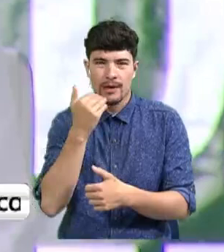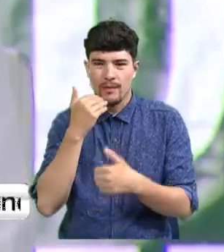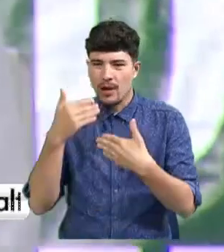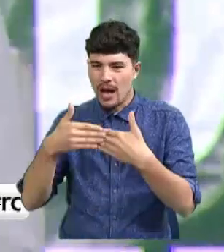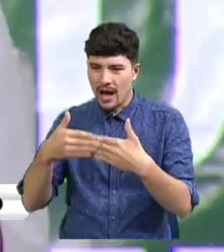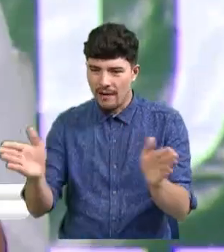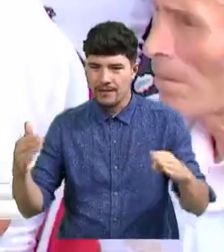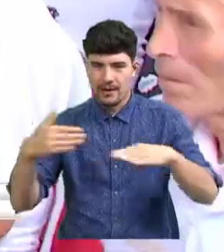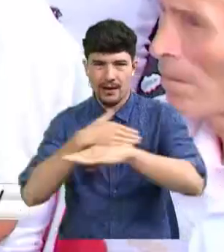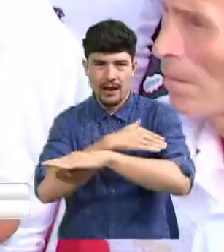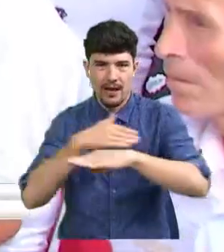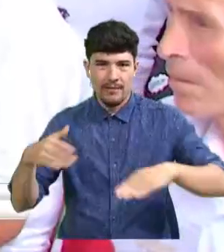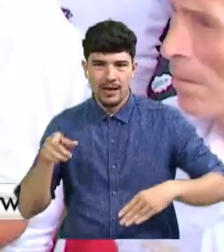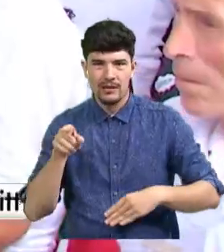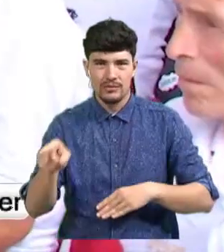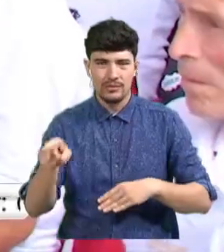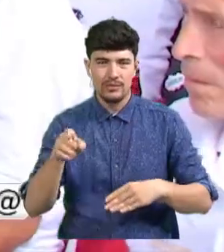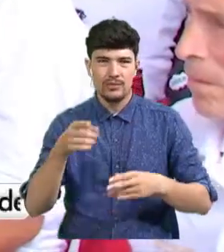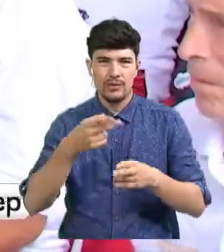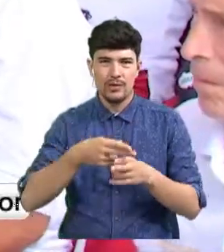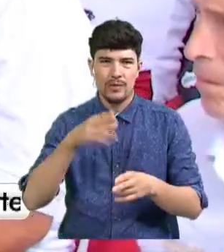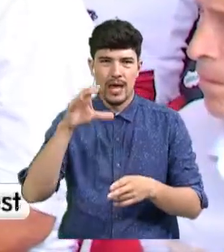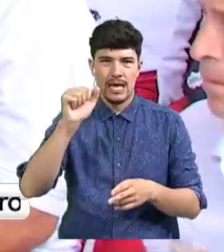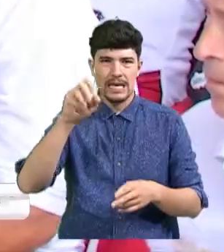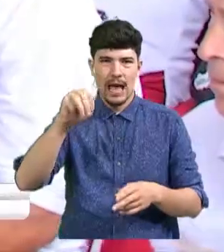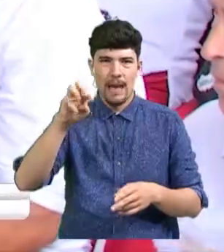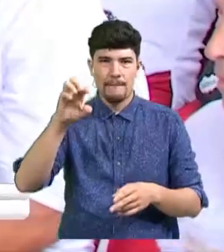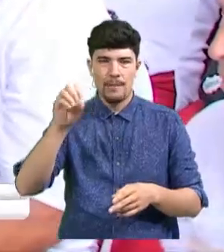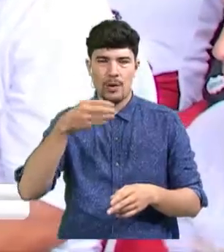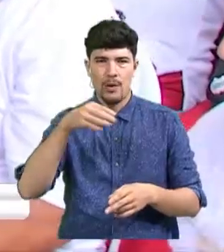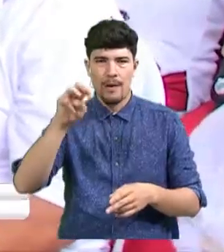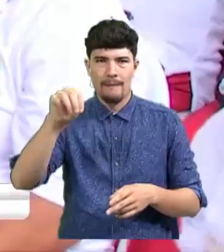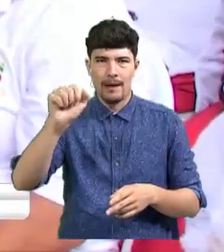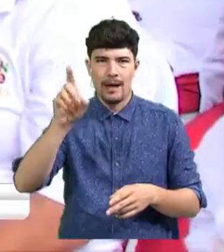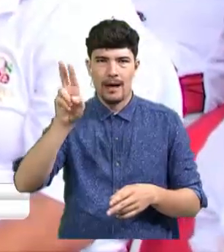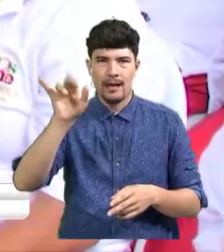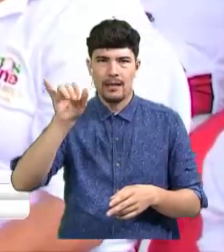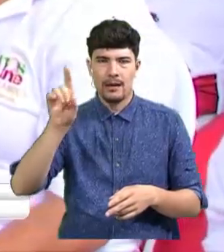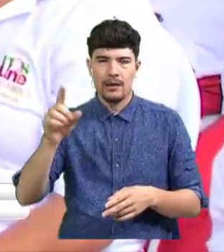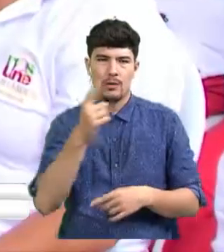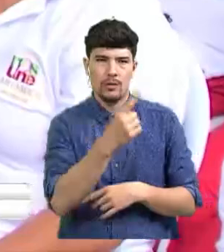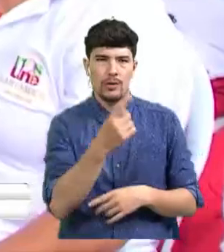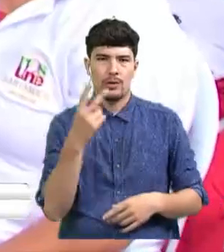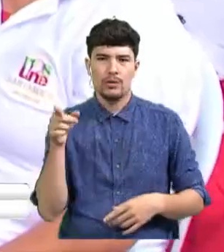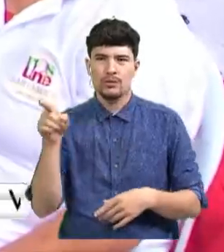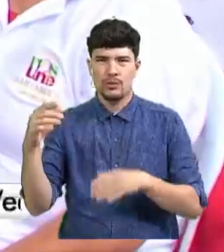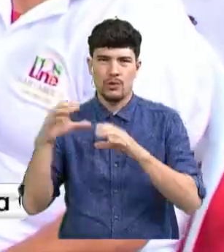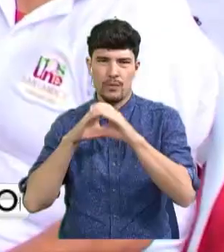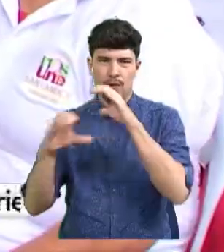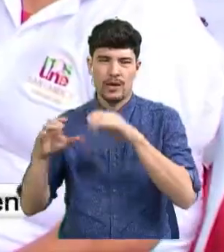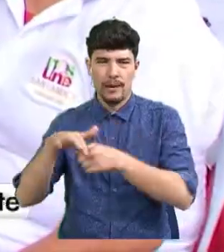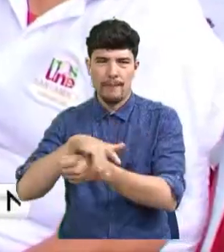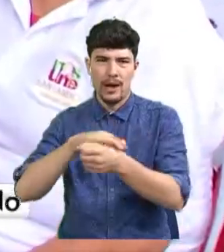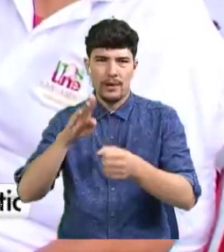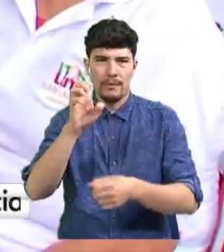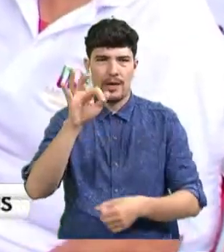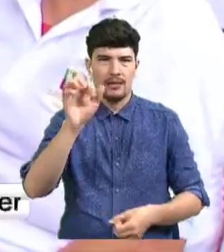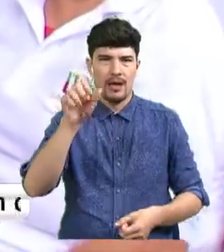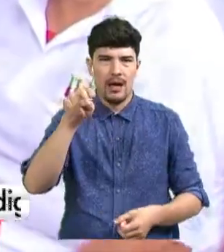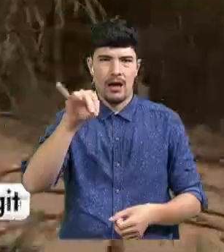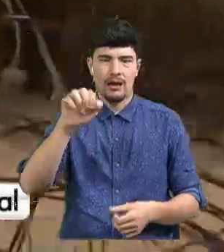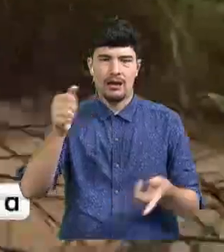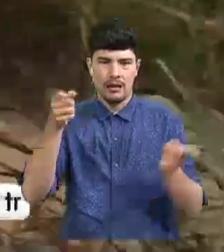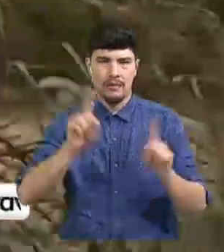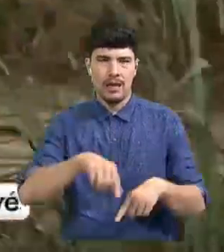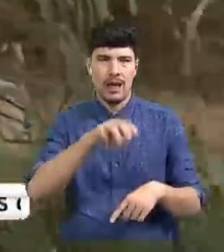una vía en Campo Madrid, en el 1 y 2 que comunica con Betania y con María Paz,